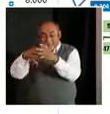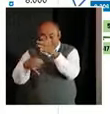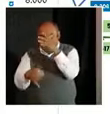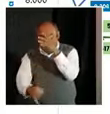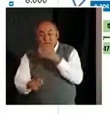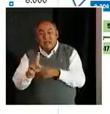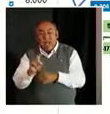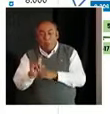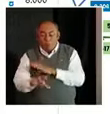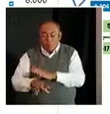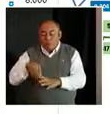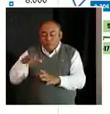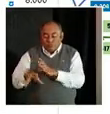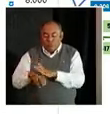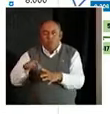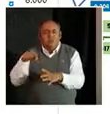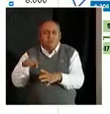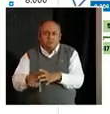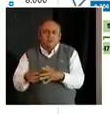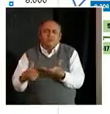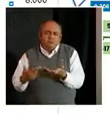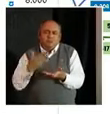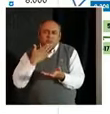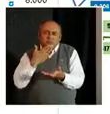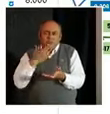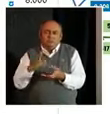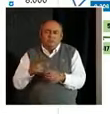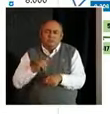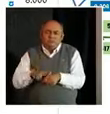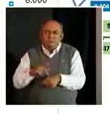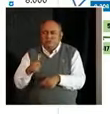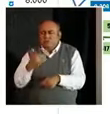son bastante más estables, estamos alrededor de los